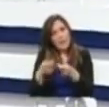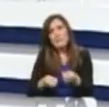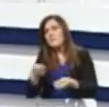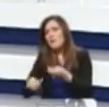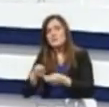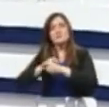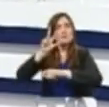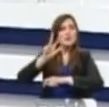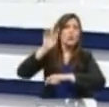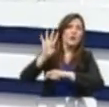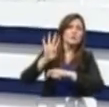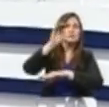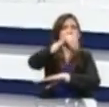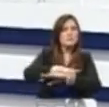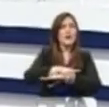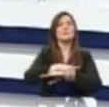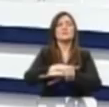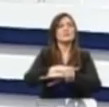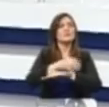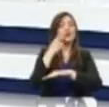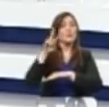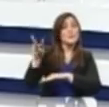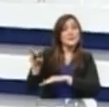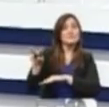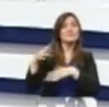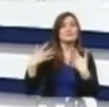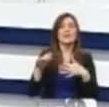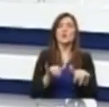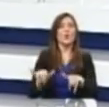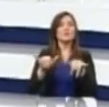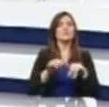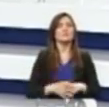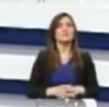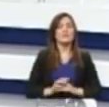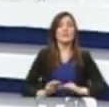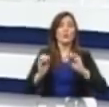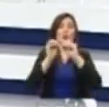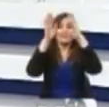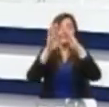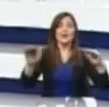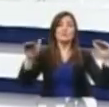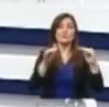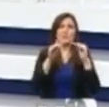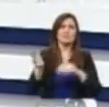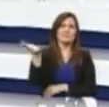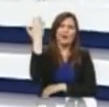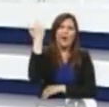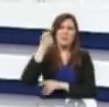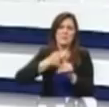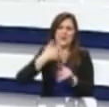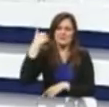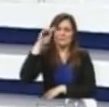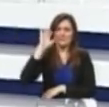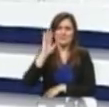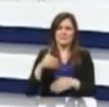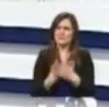después de las 3, 4 de la tarde, donde la historia, las imágenes que veíamos ahí son muy similares. Se ha incrementado en la temporada navideña, pero esto viene ya desde hace algunos meses.